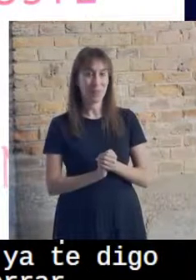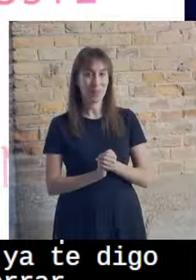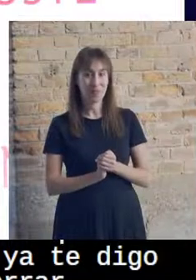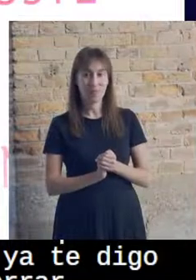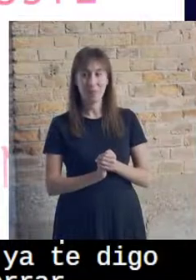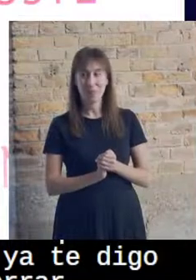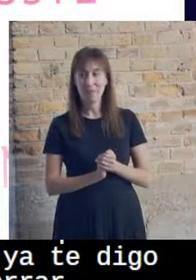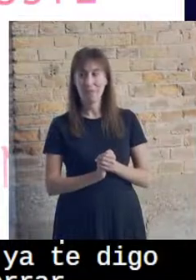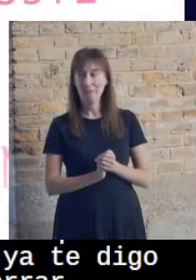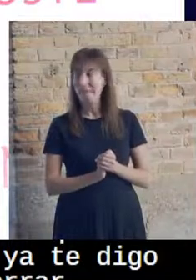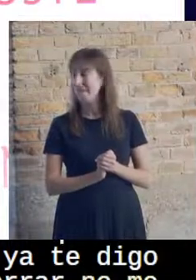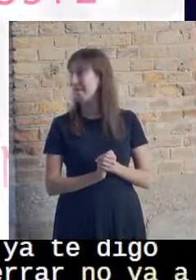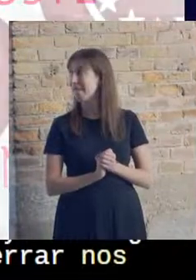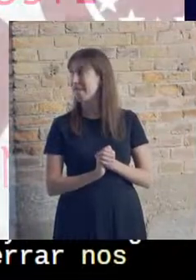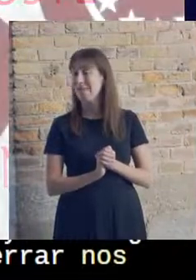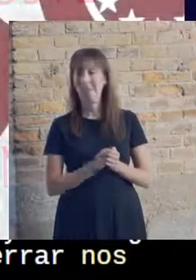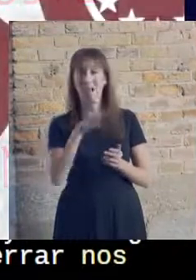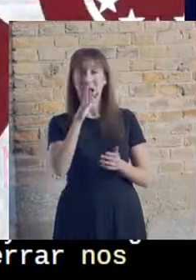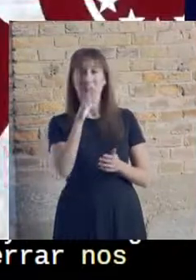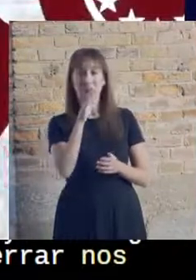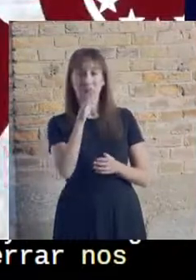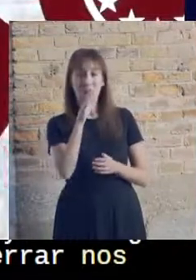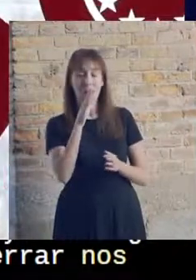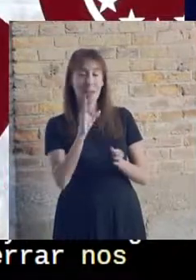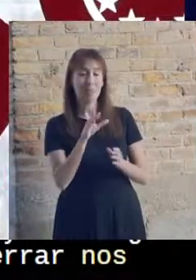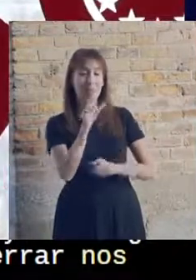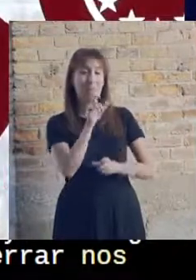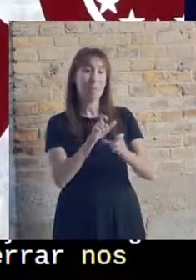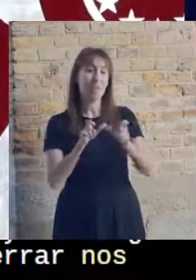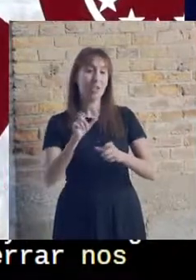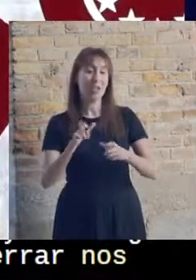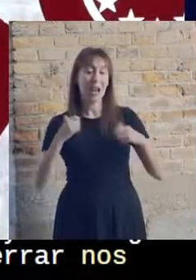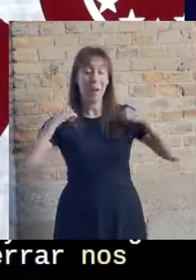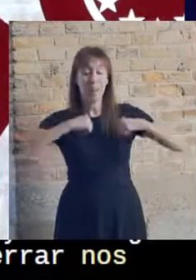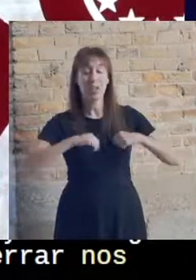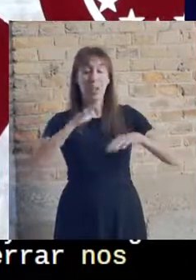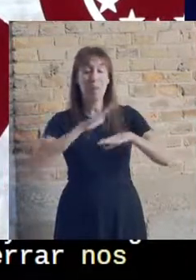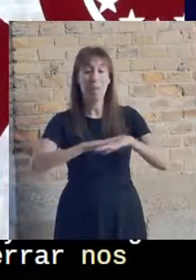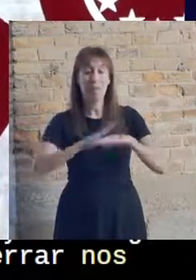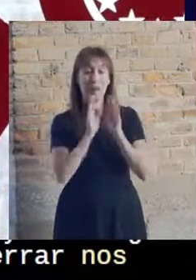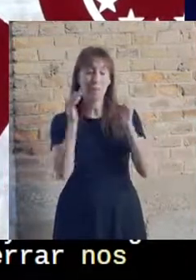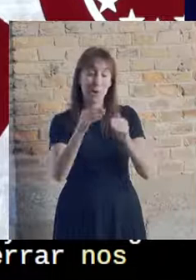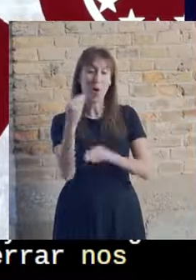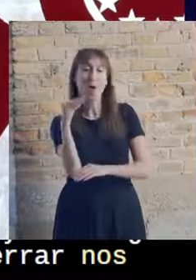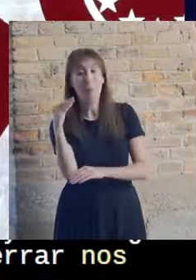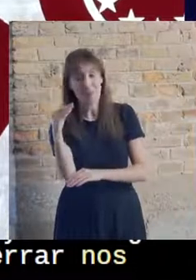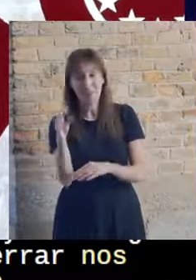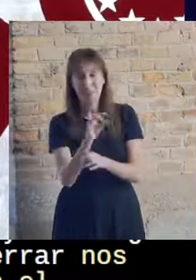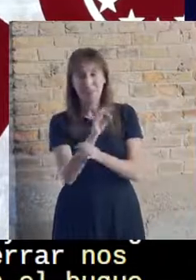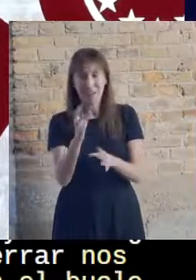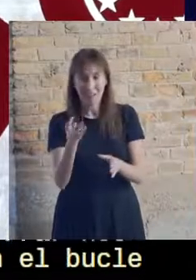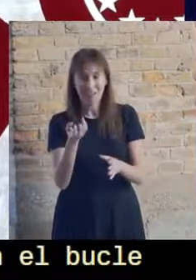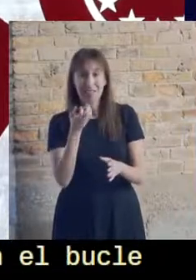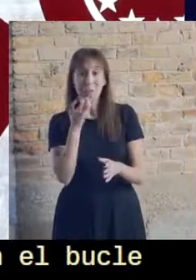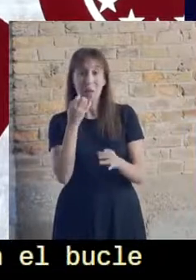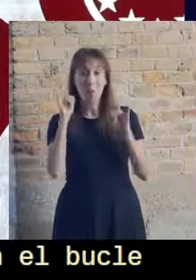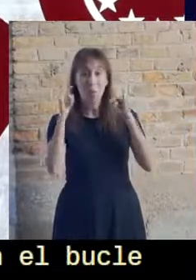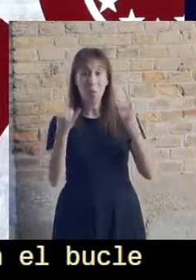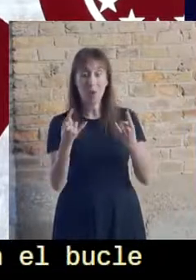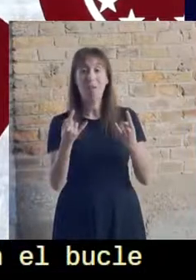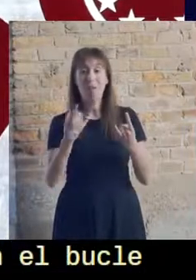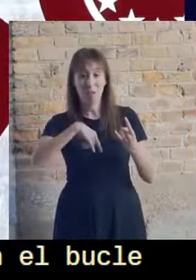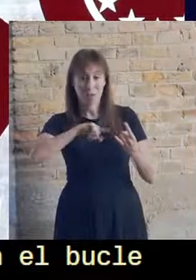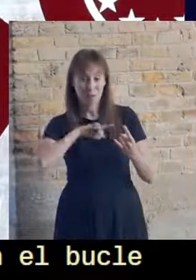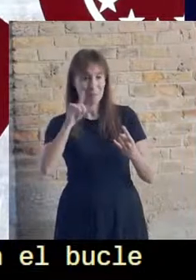círculos nos movemos en círculos de gente joven Vale entonces con el bucle magnético por ejemplo sí que nos